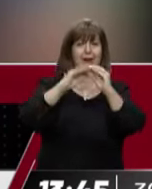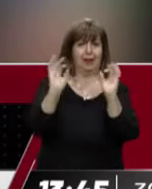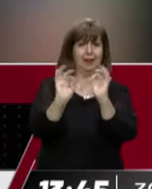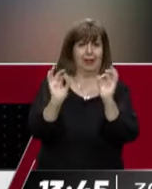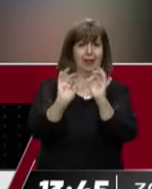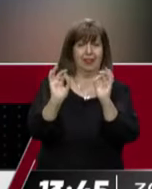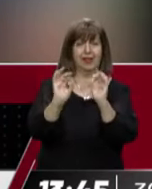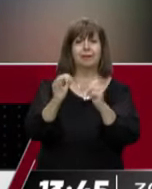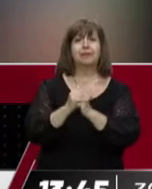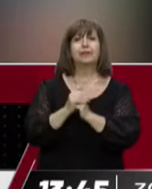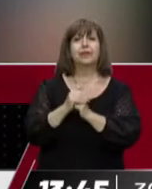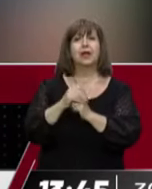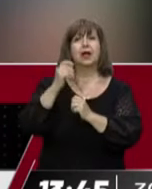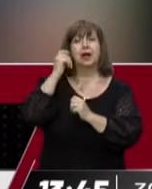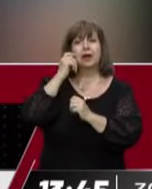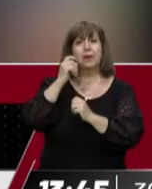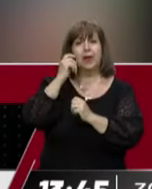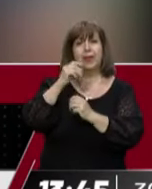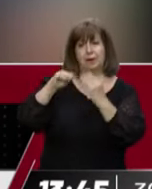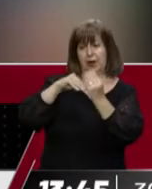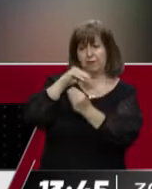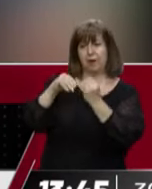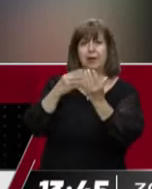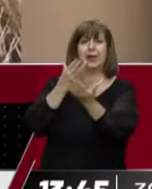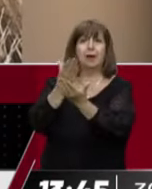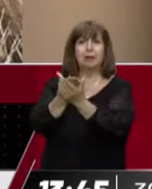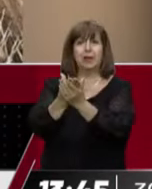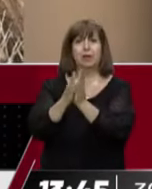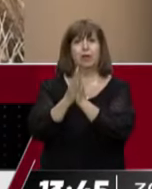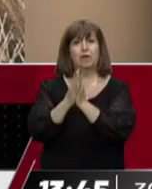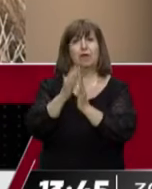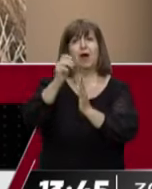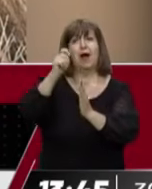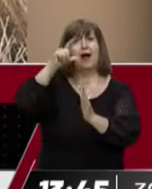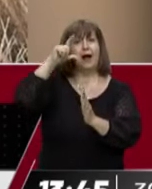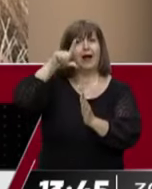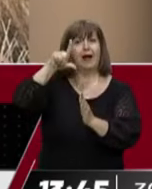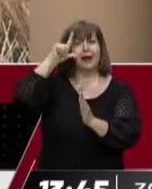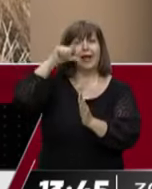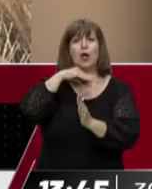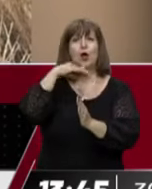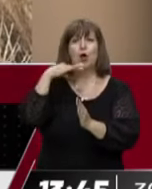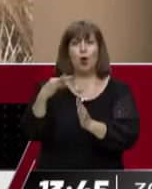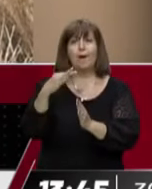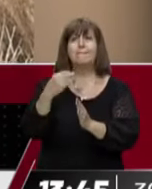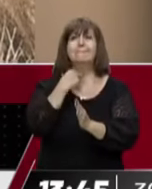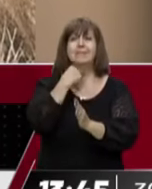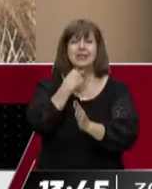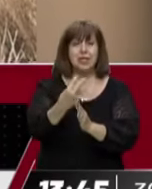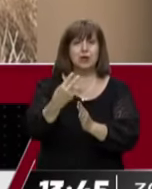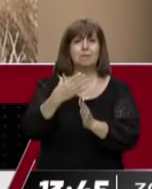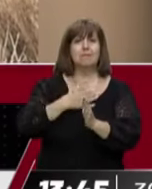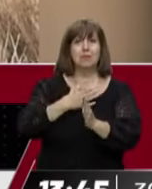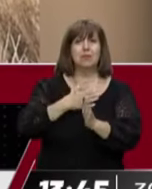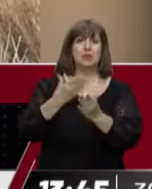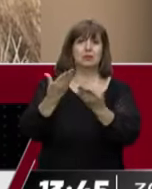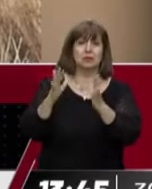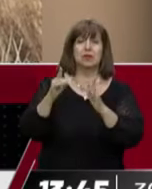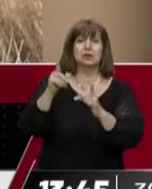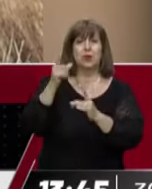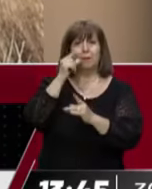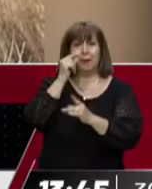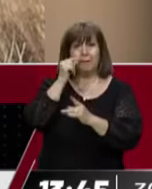de Rivadavia pide la liberación de Alejo, pide tener novedades. Nosotros tuvimos la oportunidad de hablar con su